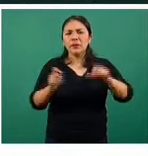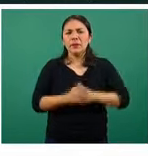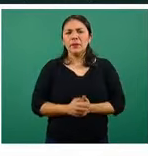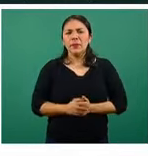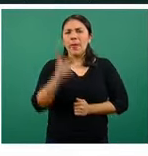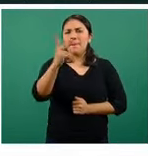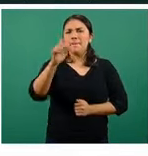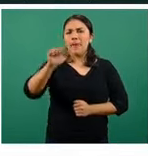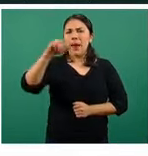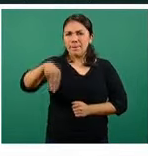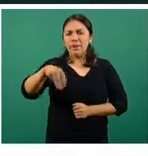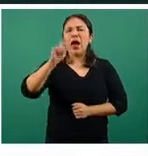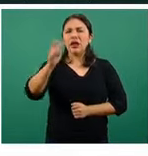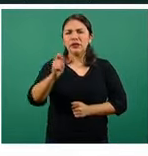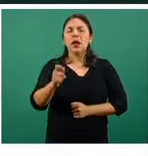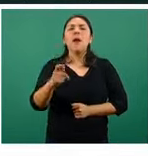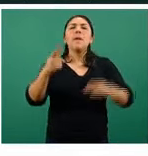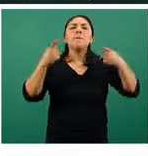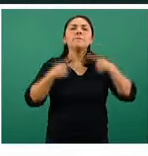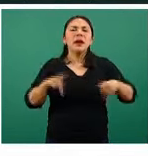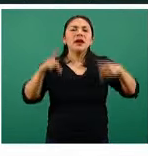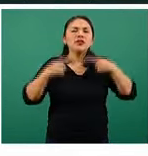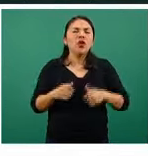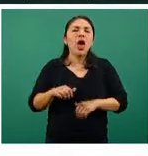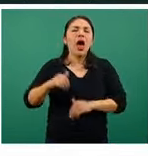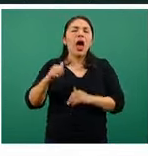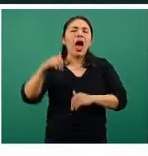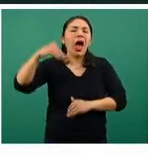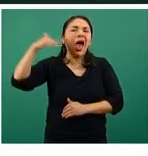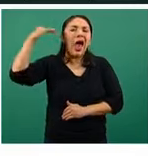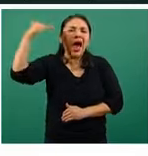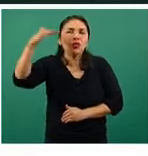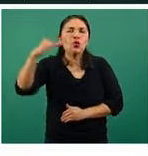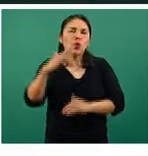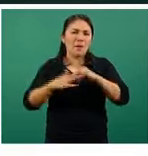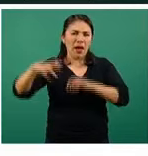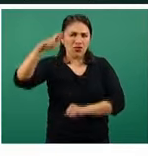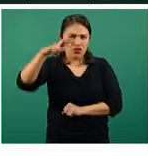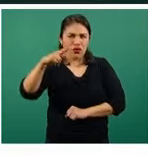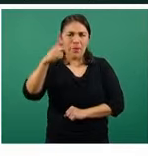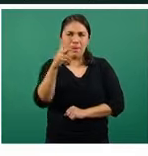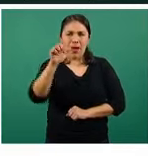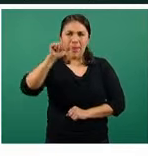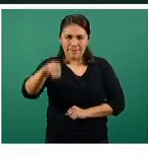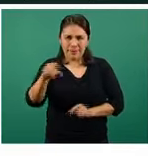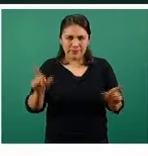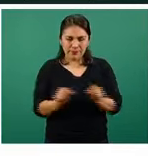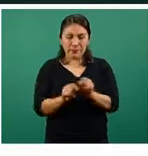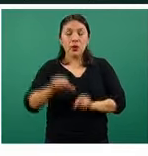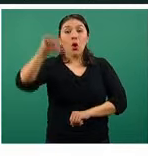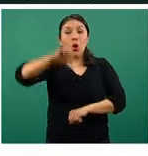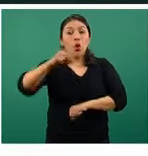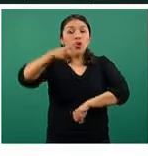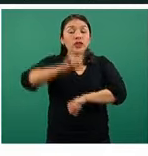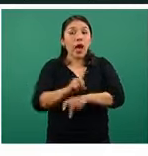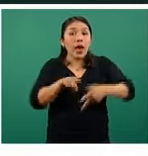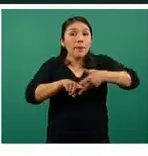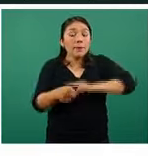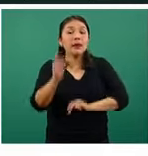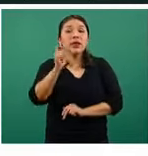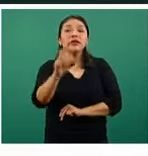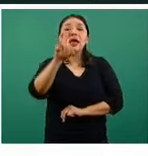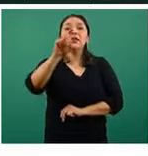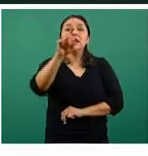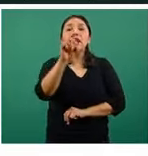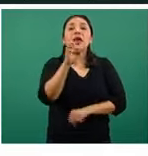las presentaciones, significa población de adultos mayores. Iniciaron el día de hoy en 30 entidades